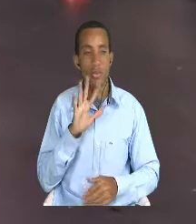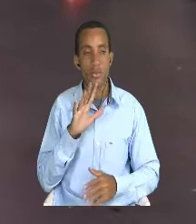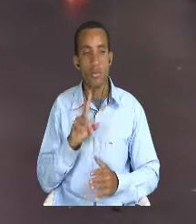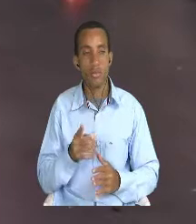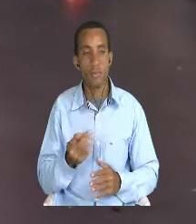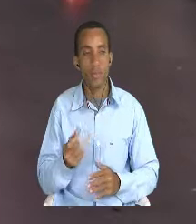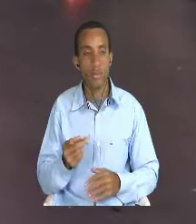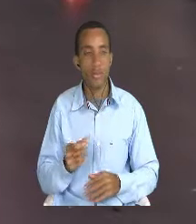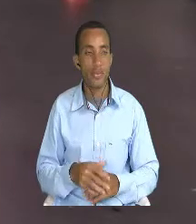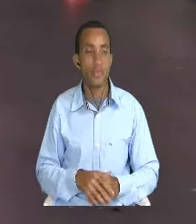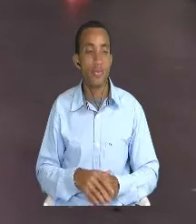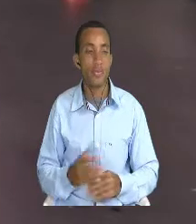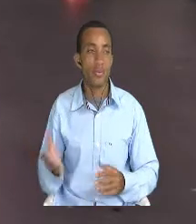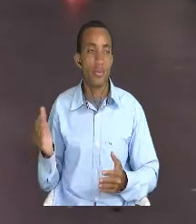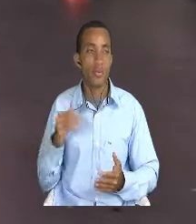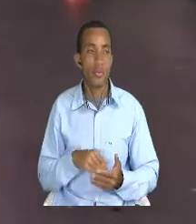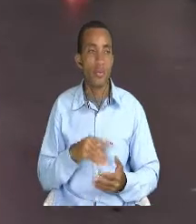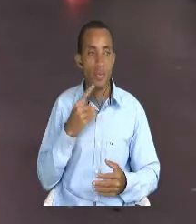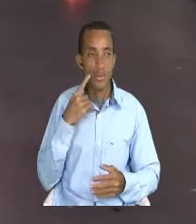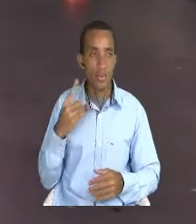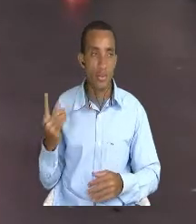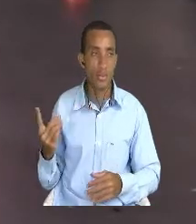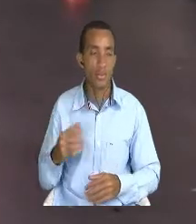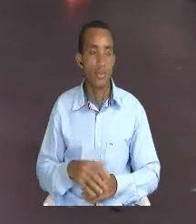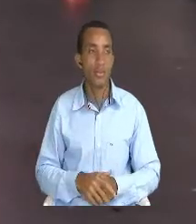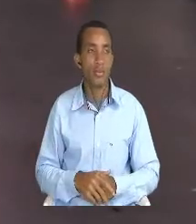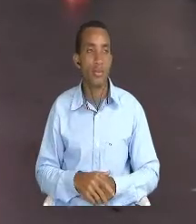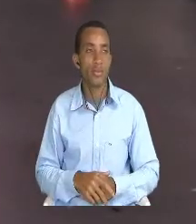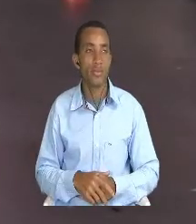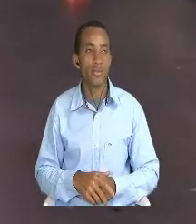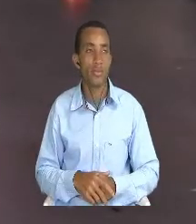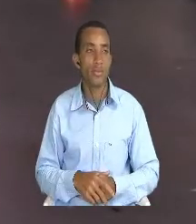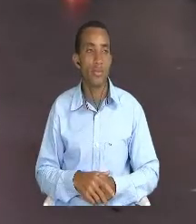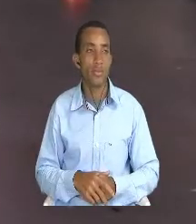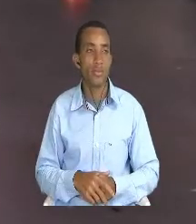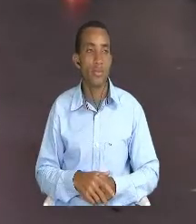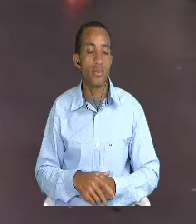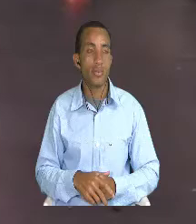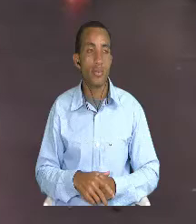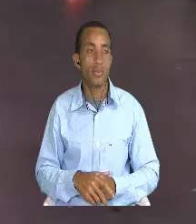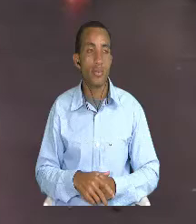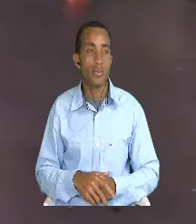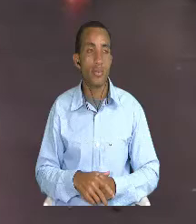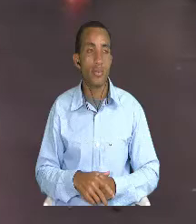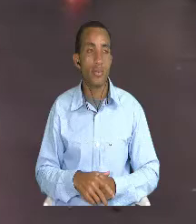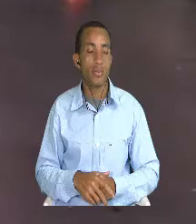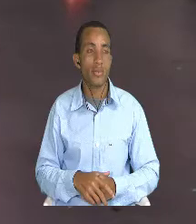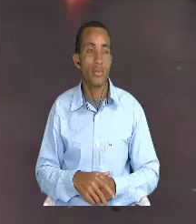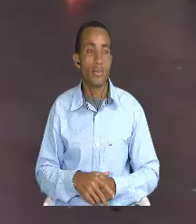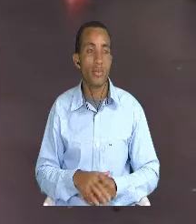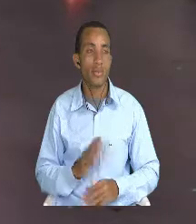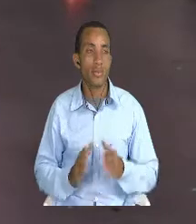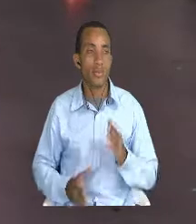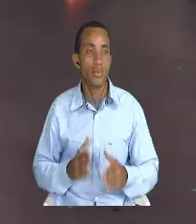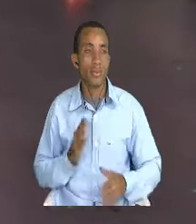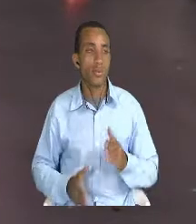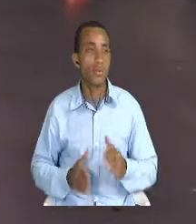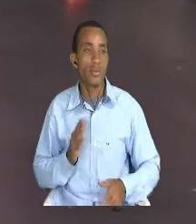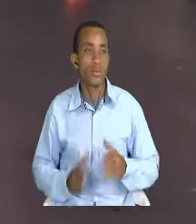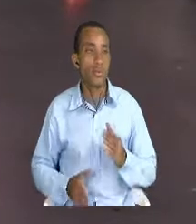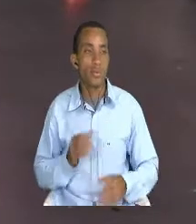cambio, muy bien, suelto. Y nuevamente atrás. Excelente. Y solo lo que hacer es ahora un skipping de calentamiento